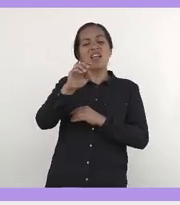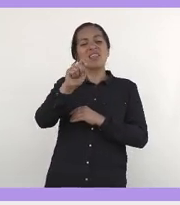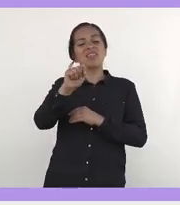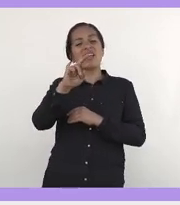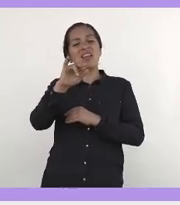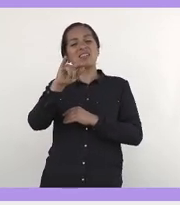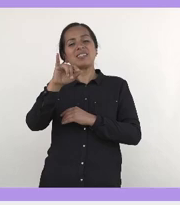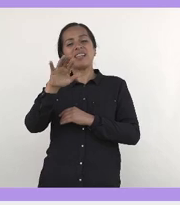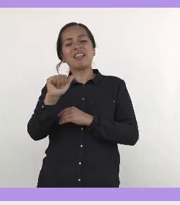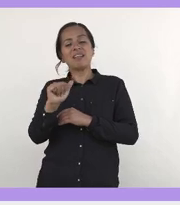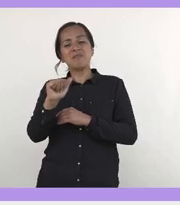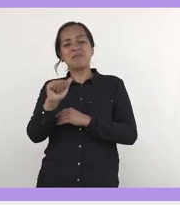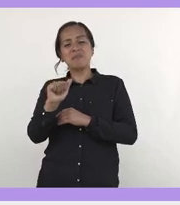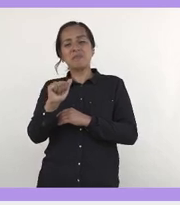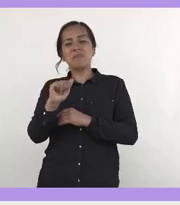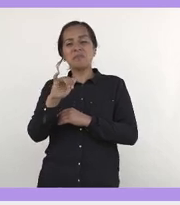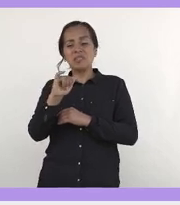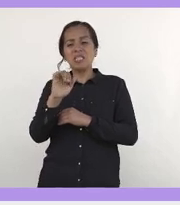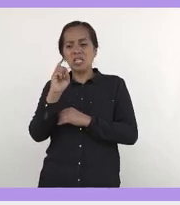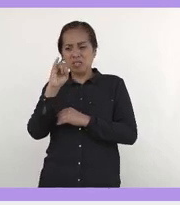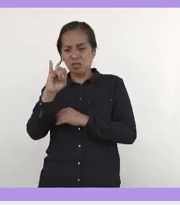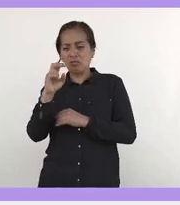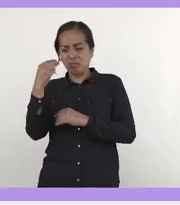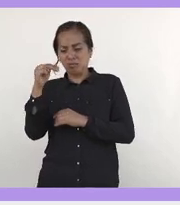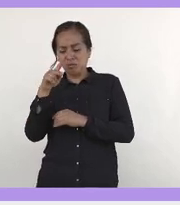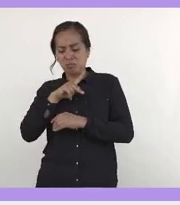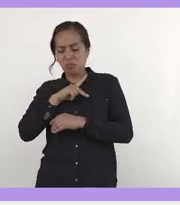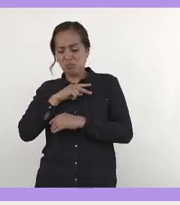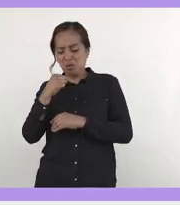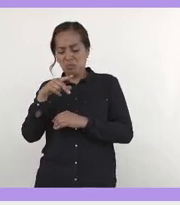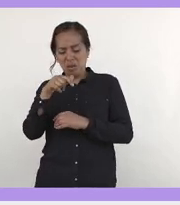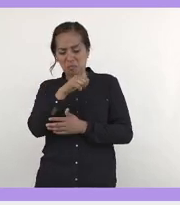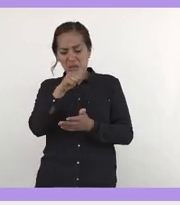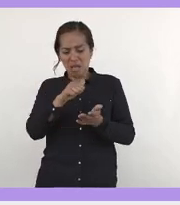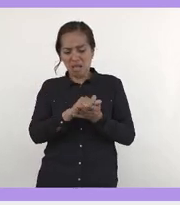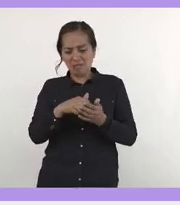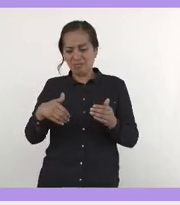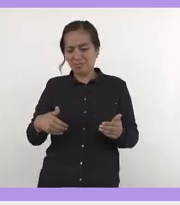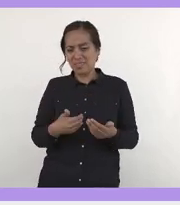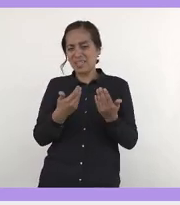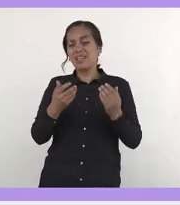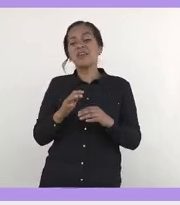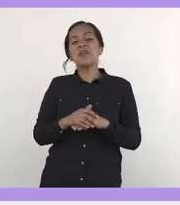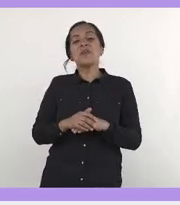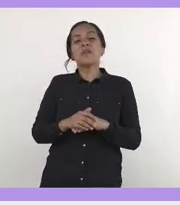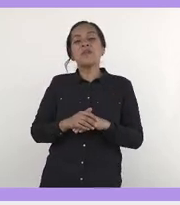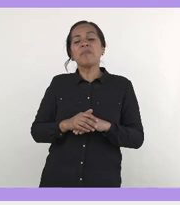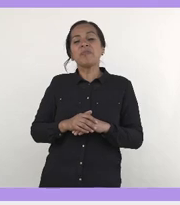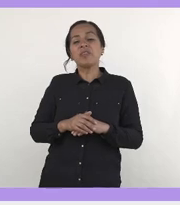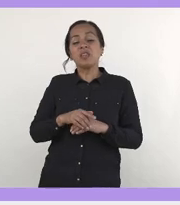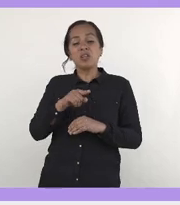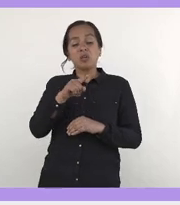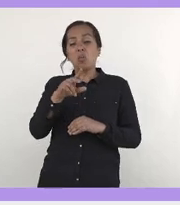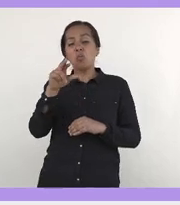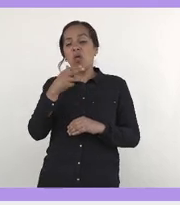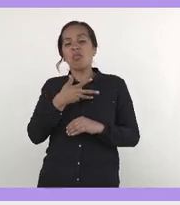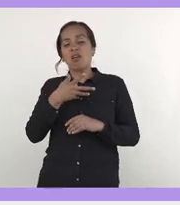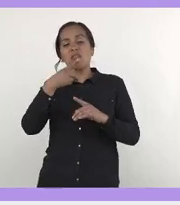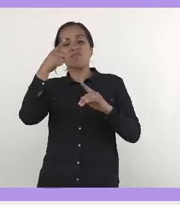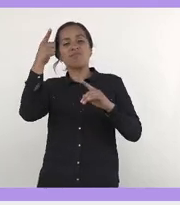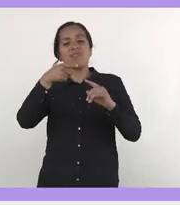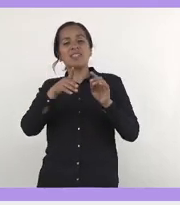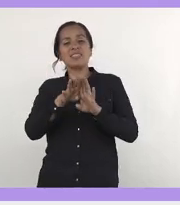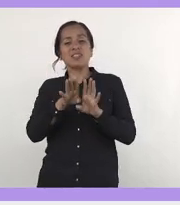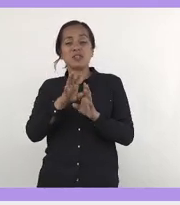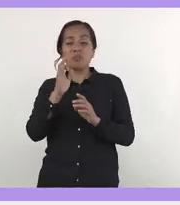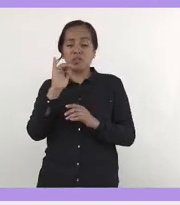Teresita porque me están diciendo Sí o sea sí así me llamo Sí así está mi acta de nacimiento como mi acta de nacimiento que no tiene acentos por ejemplo no